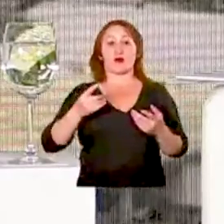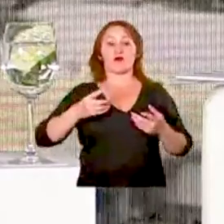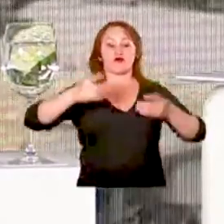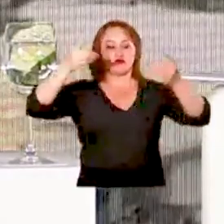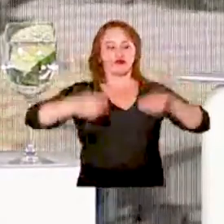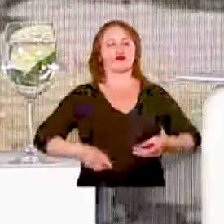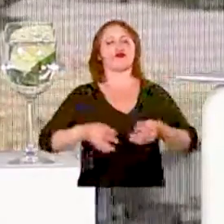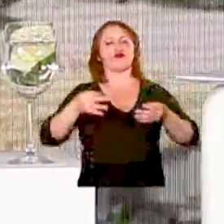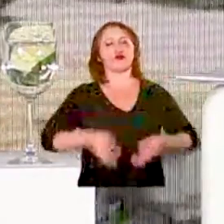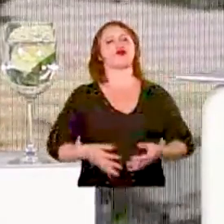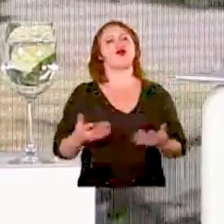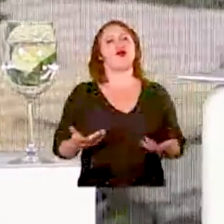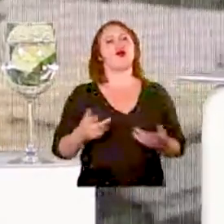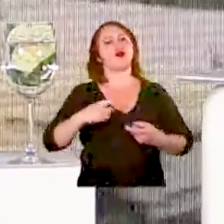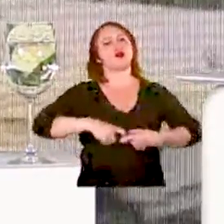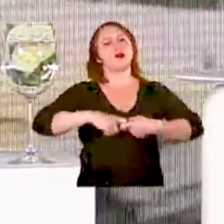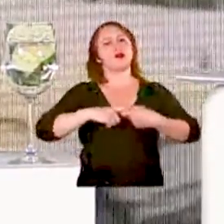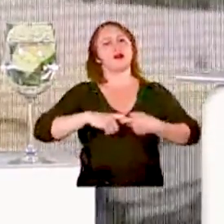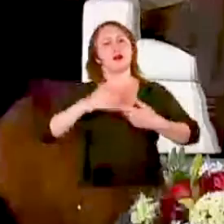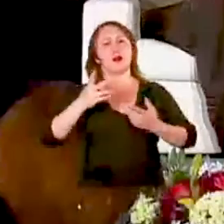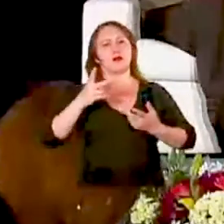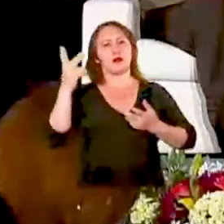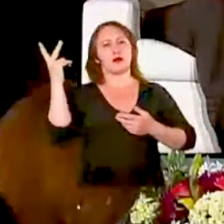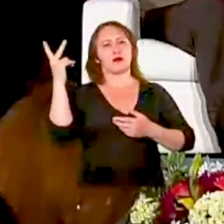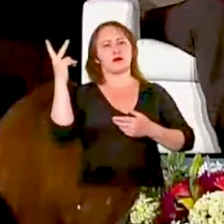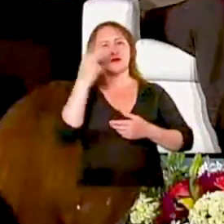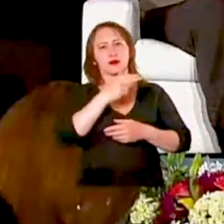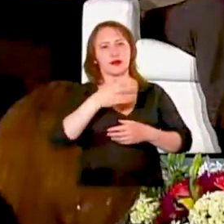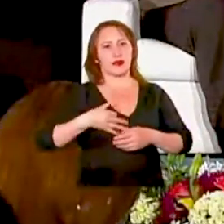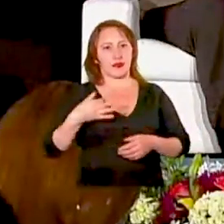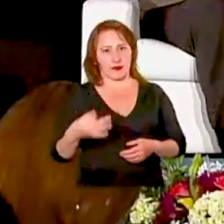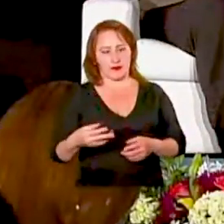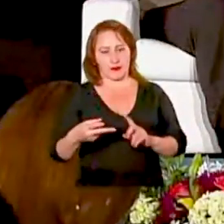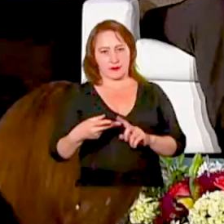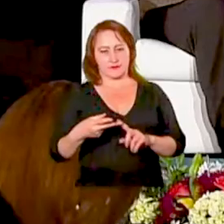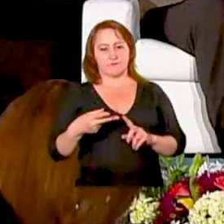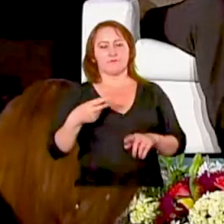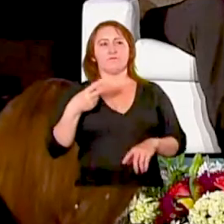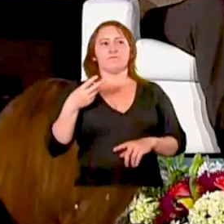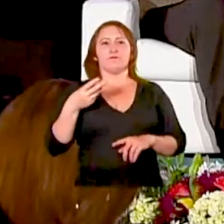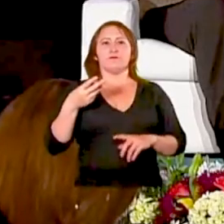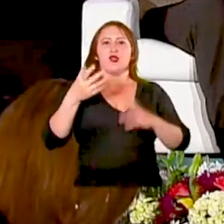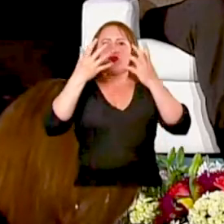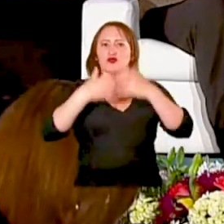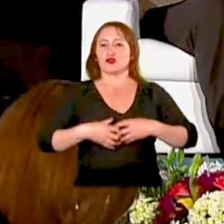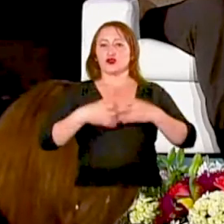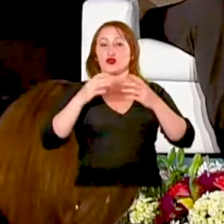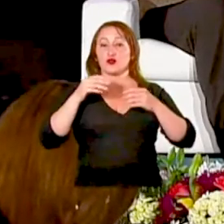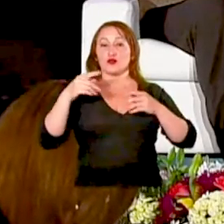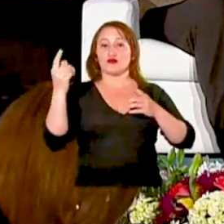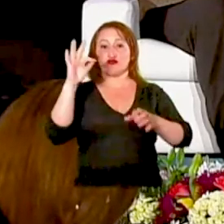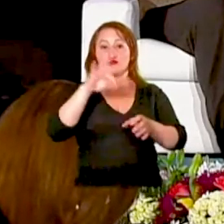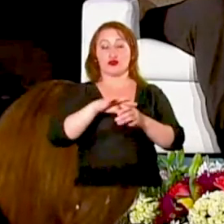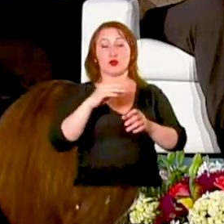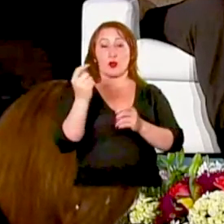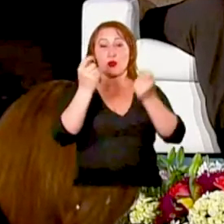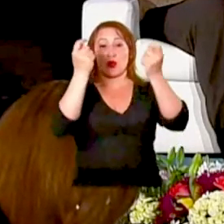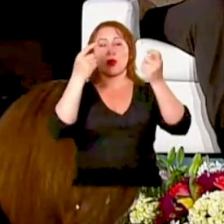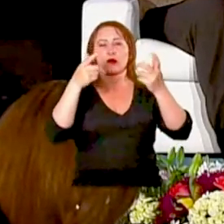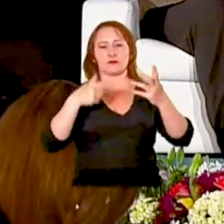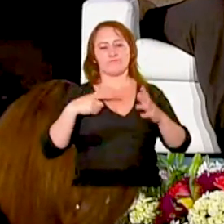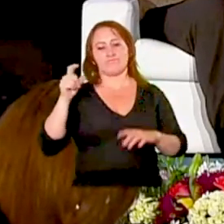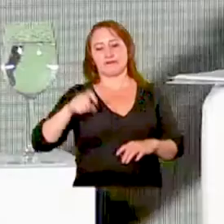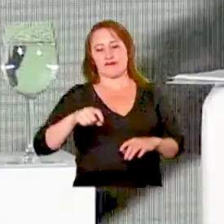determinara cómo sancionar por infracciones contra la ética y por infracciones disciplinarias a los funcionarios de elección popular, nos llevó a